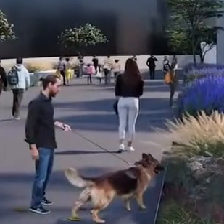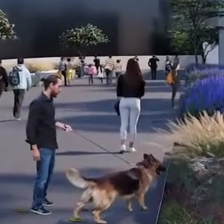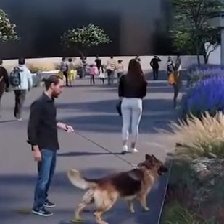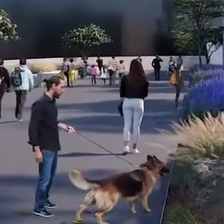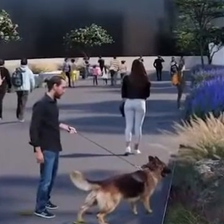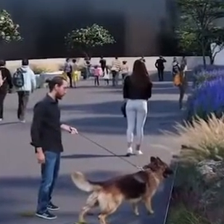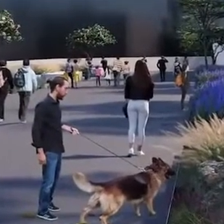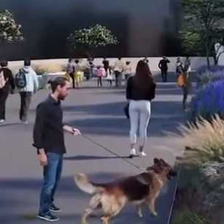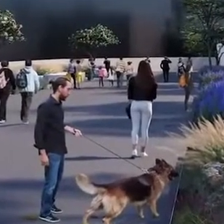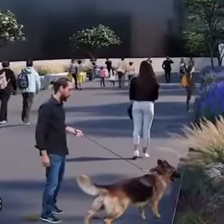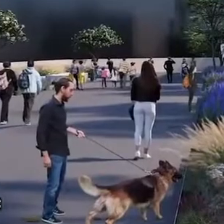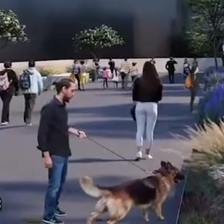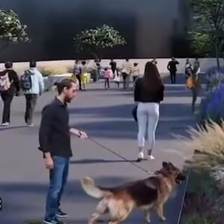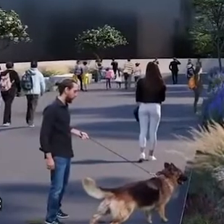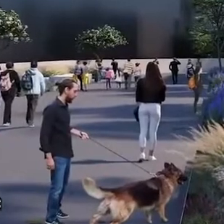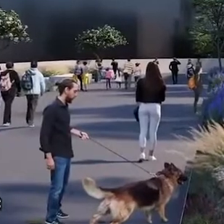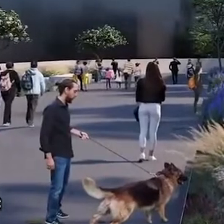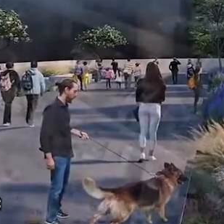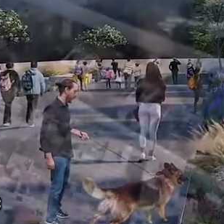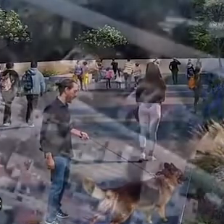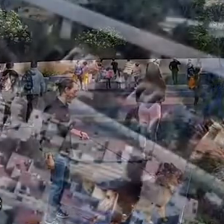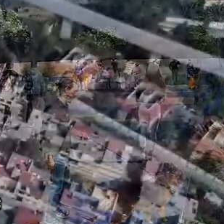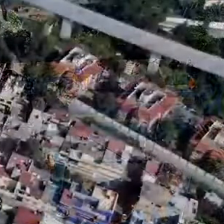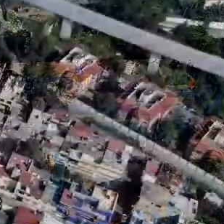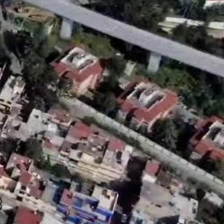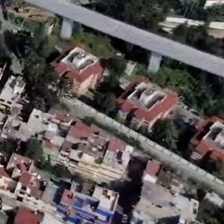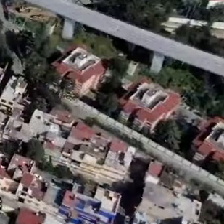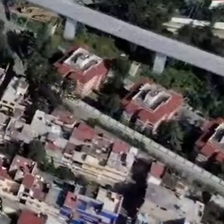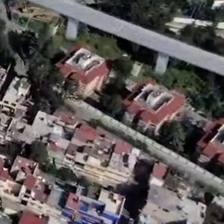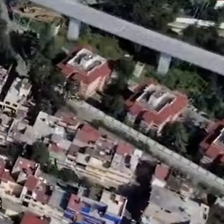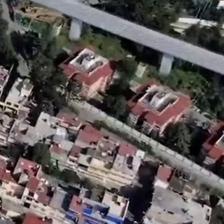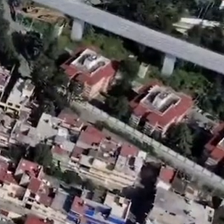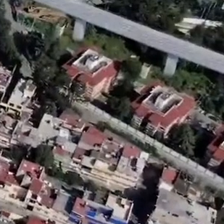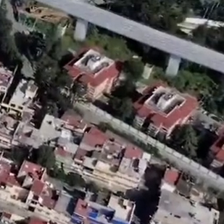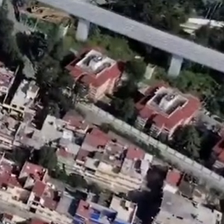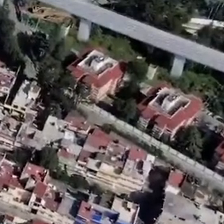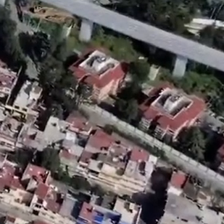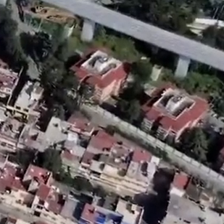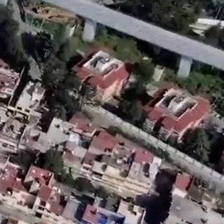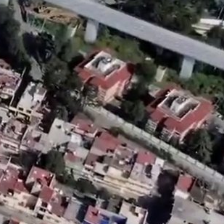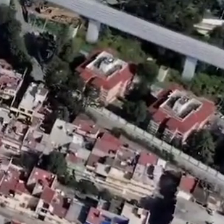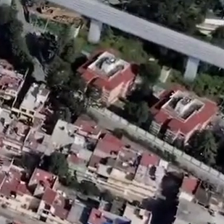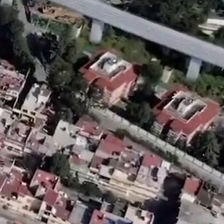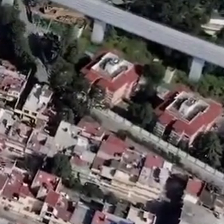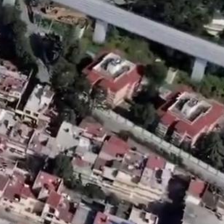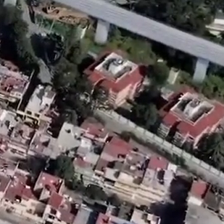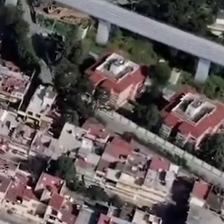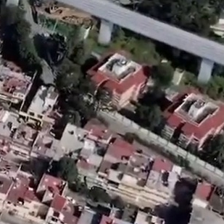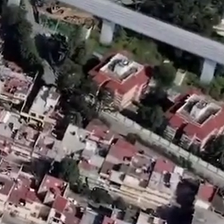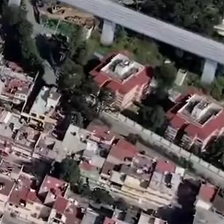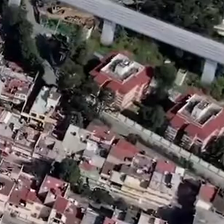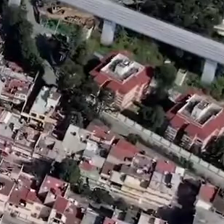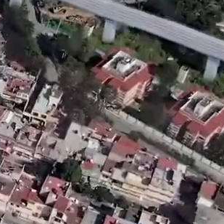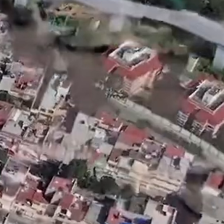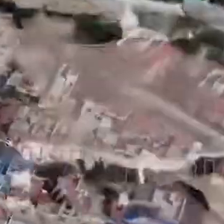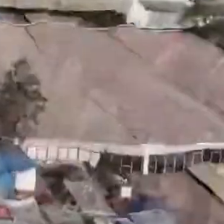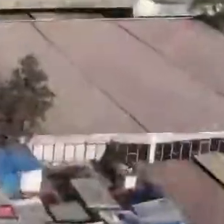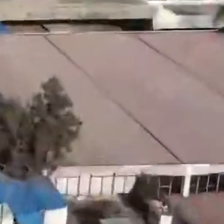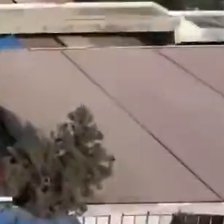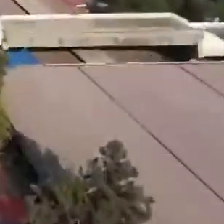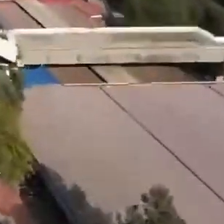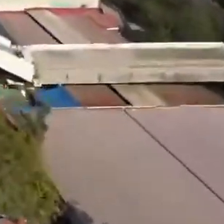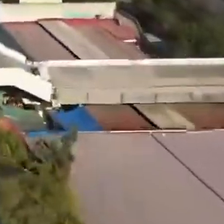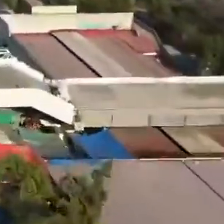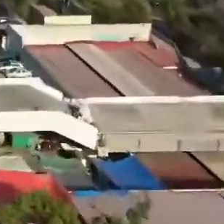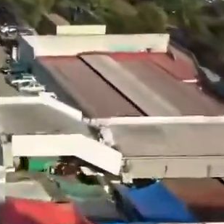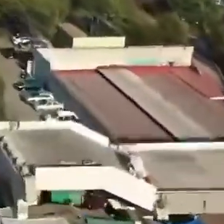de la Universidad de la Salud, visitantes de la cuarta sección del Bosque de Chapultepec y personal militar asignado a este sector.